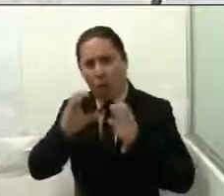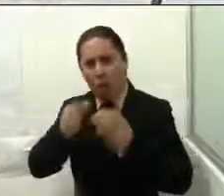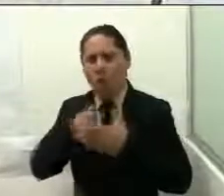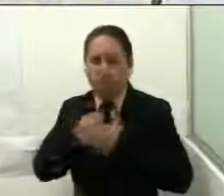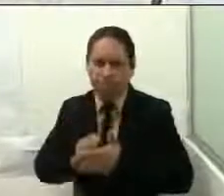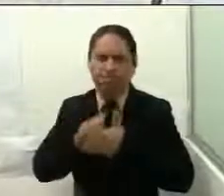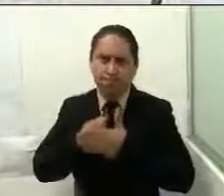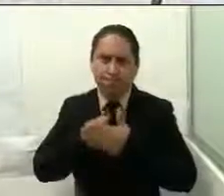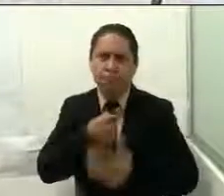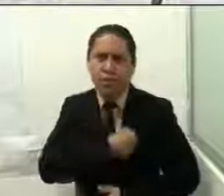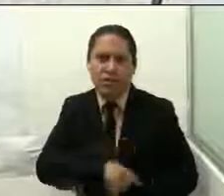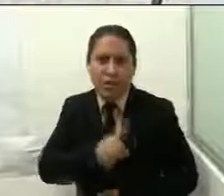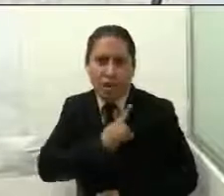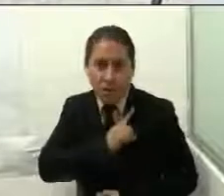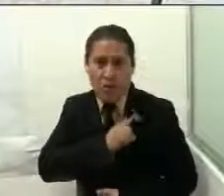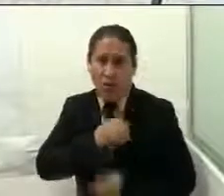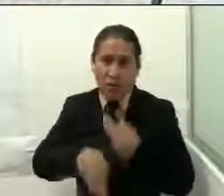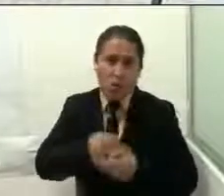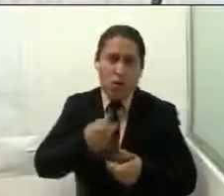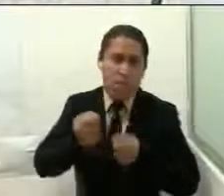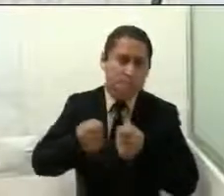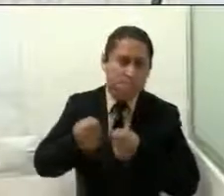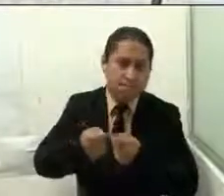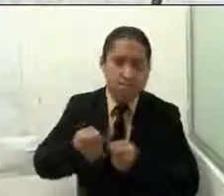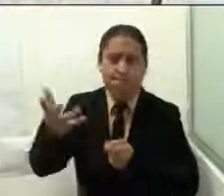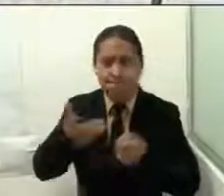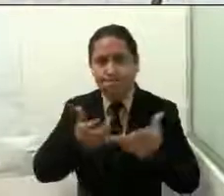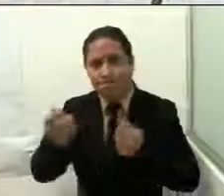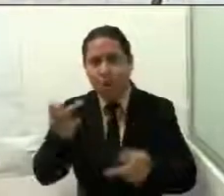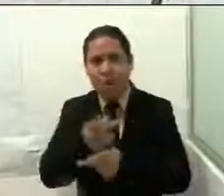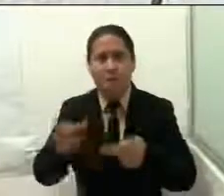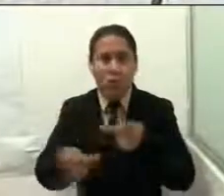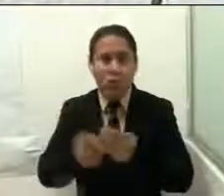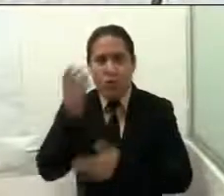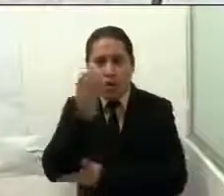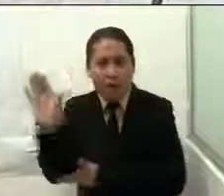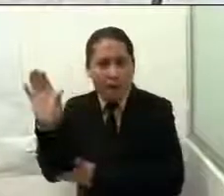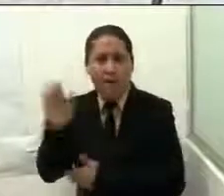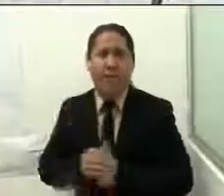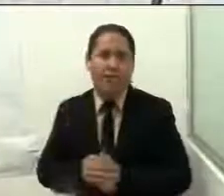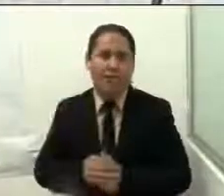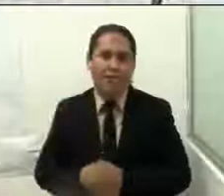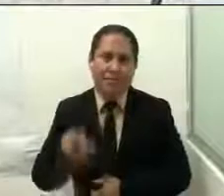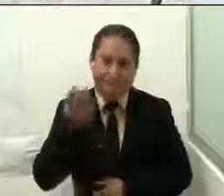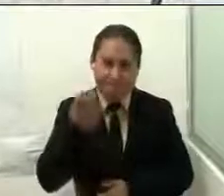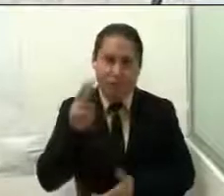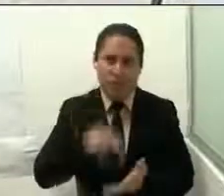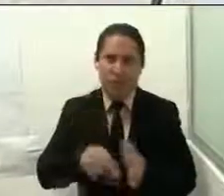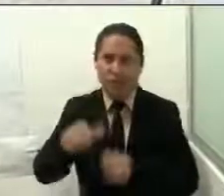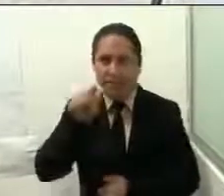la sanidad y la comercialización de los productos del campo en 2017